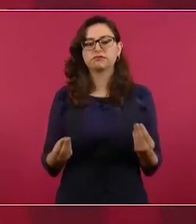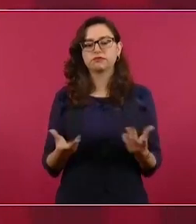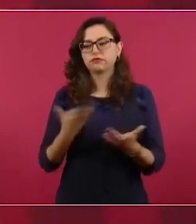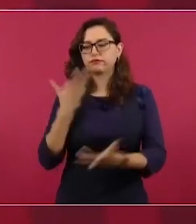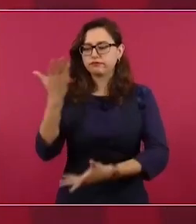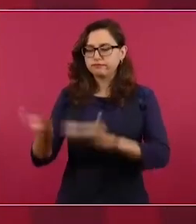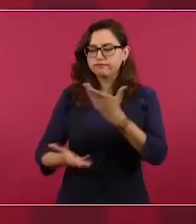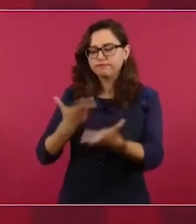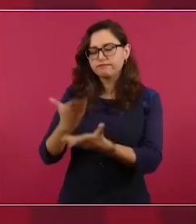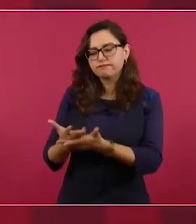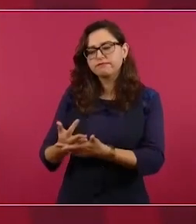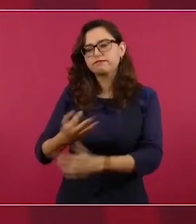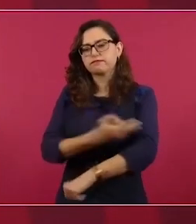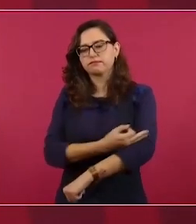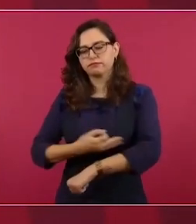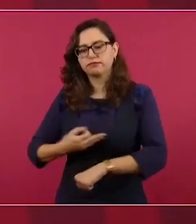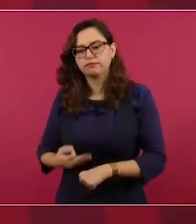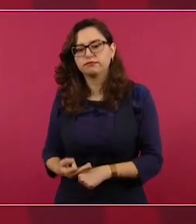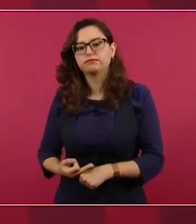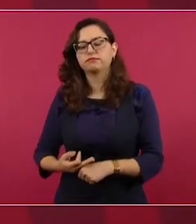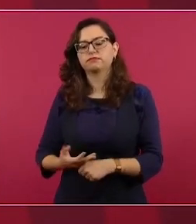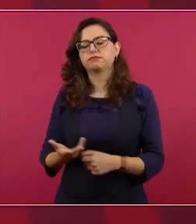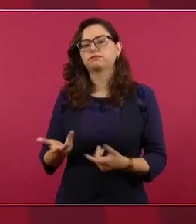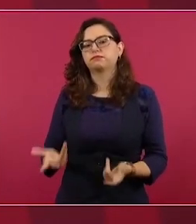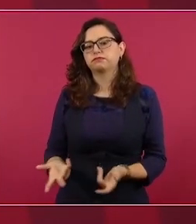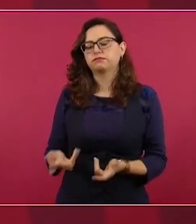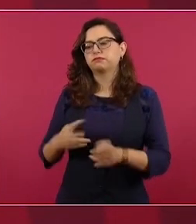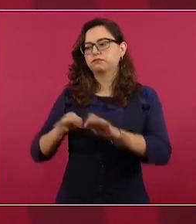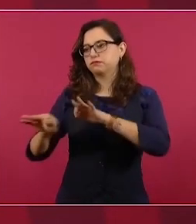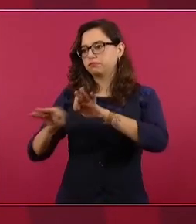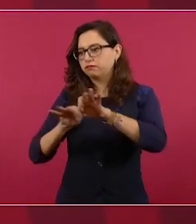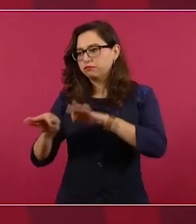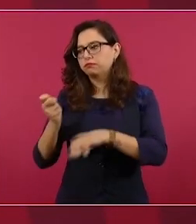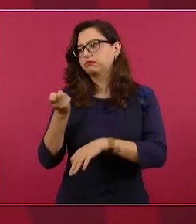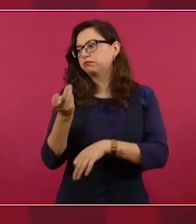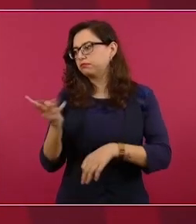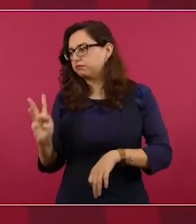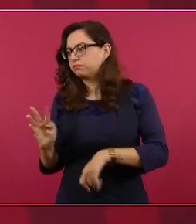nuestro pésame a los familiares de los trabajadores.